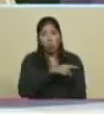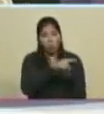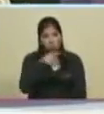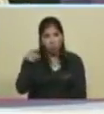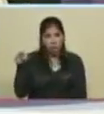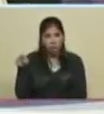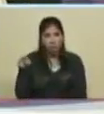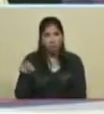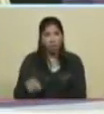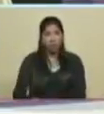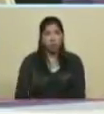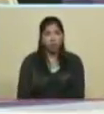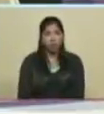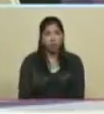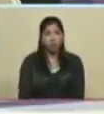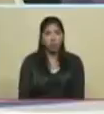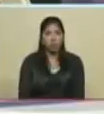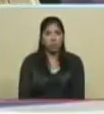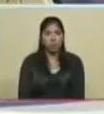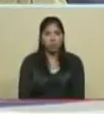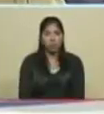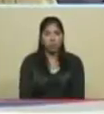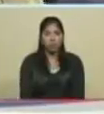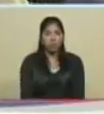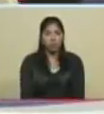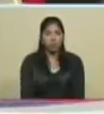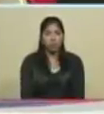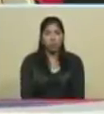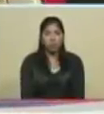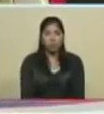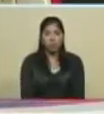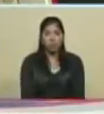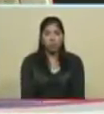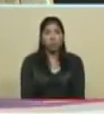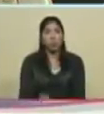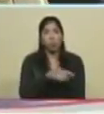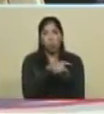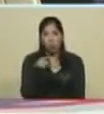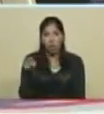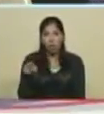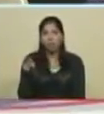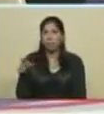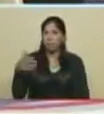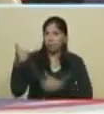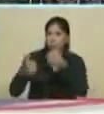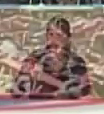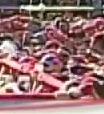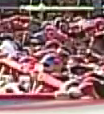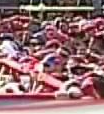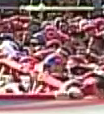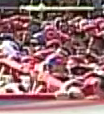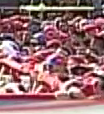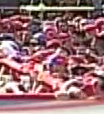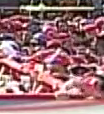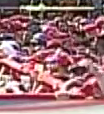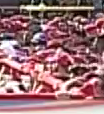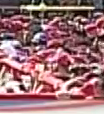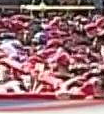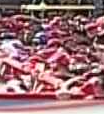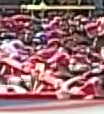ustedes, como dijo el comandante Chávez, ustedes elijan a Nicolás Maduro